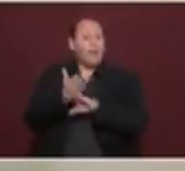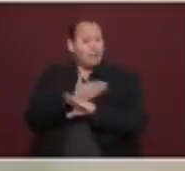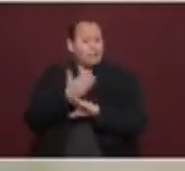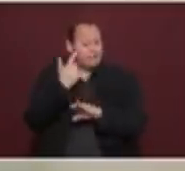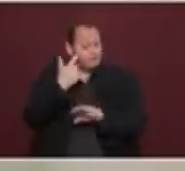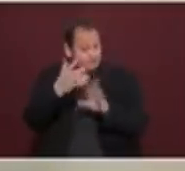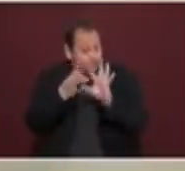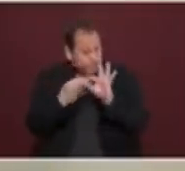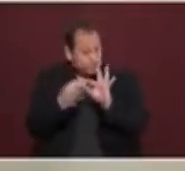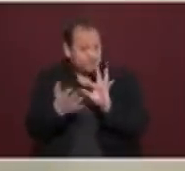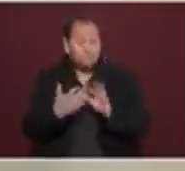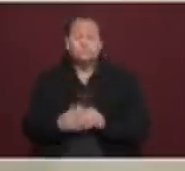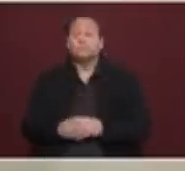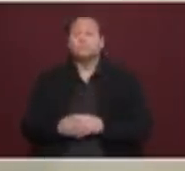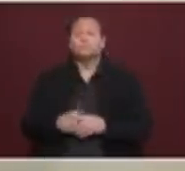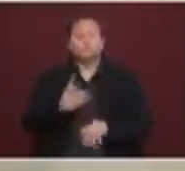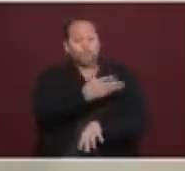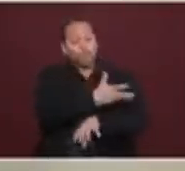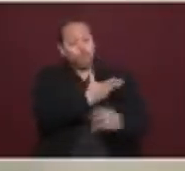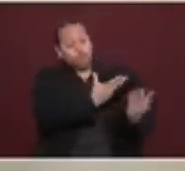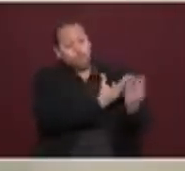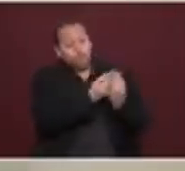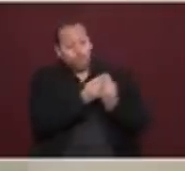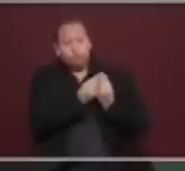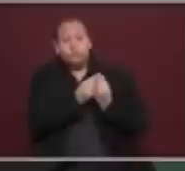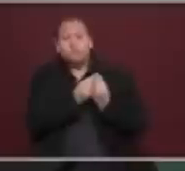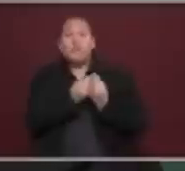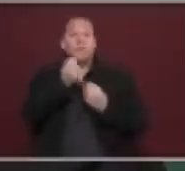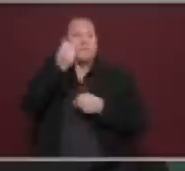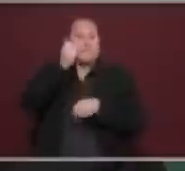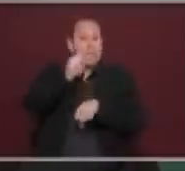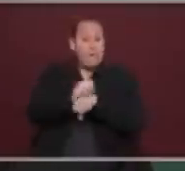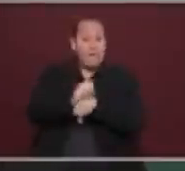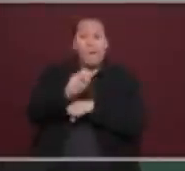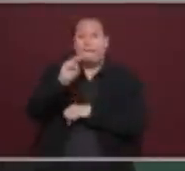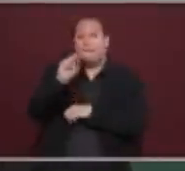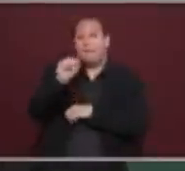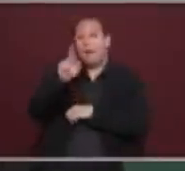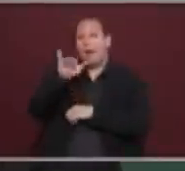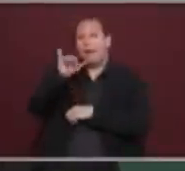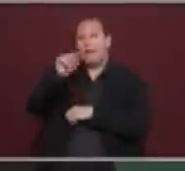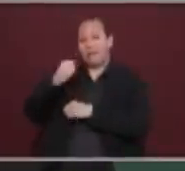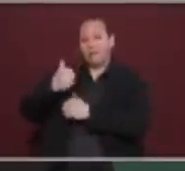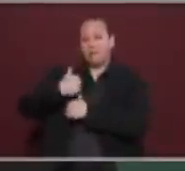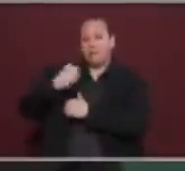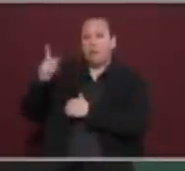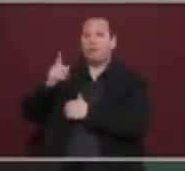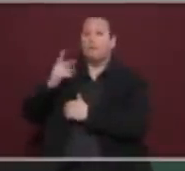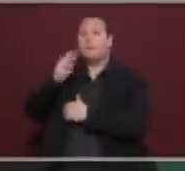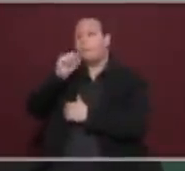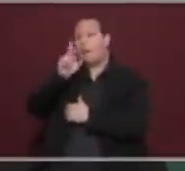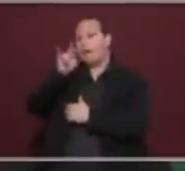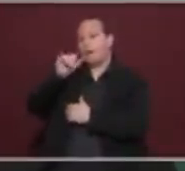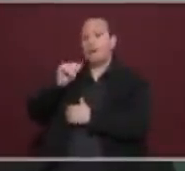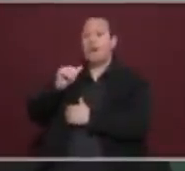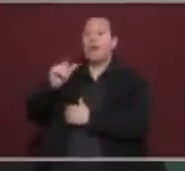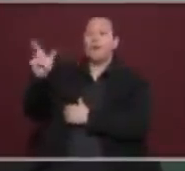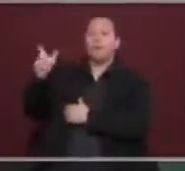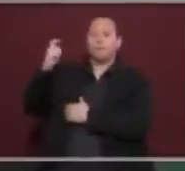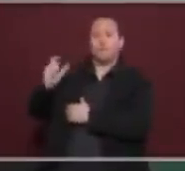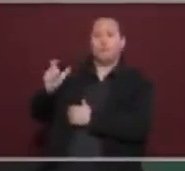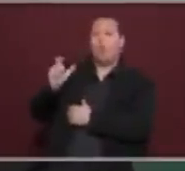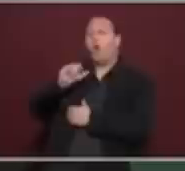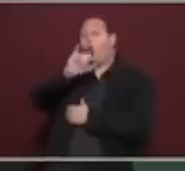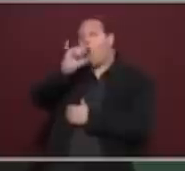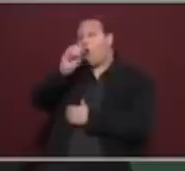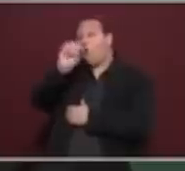y me acompaña también el secretario de marina el almirante josé rafael